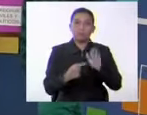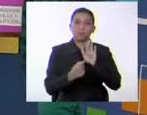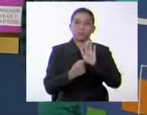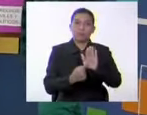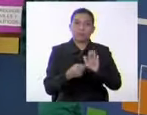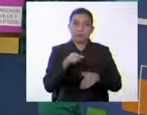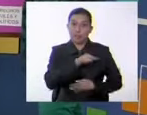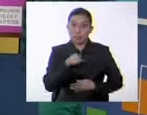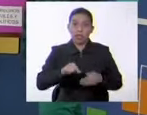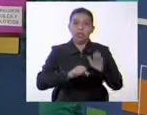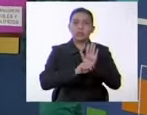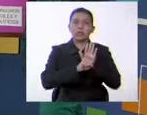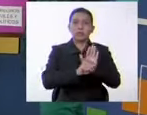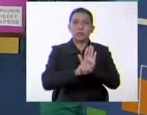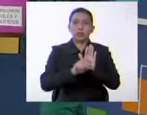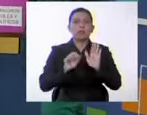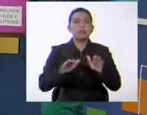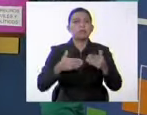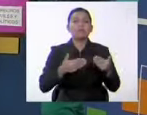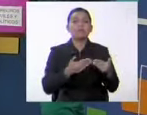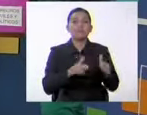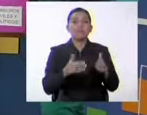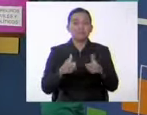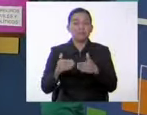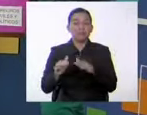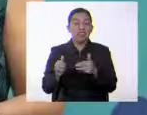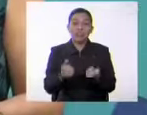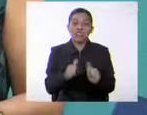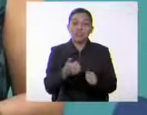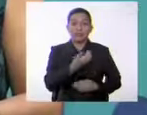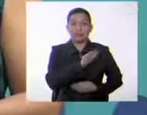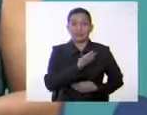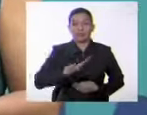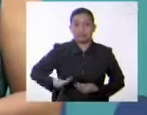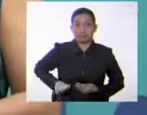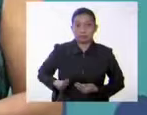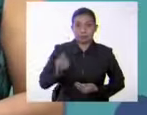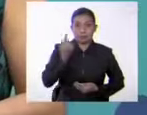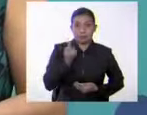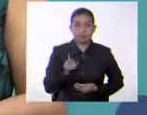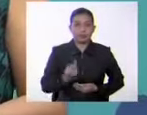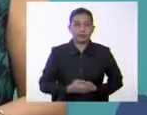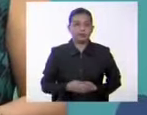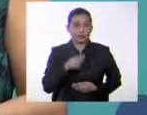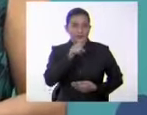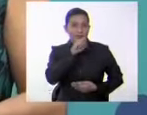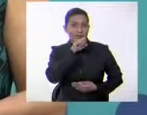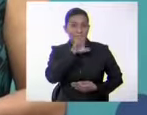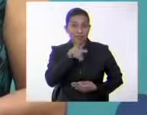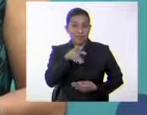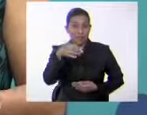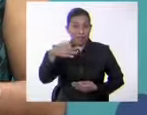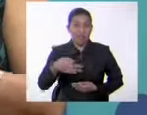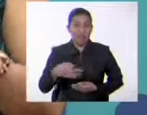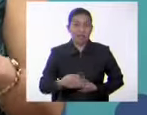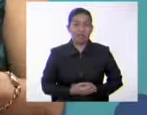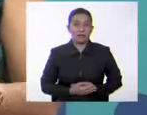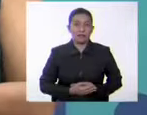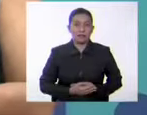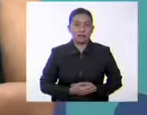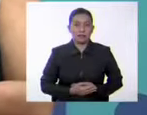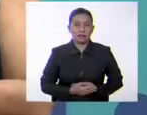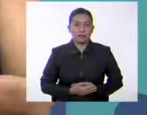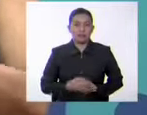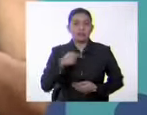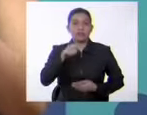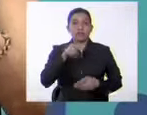símbolos variaban según cada uno de los presidentes, ¿verdad? Y esos personajes que tú bien mencionas, dentro de ellos